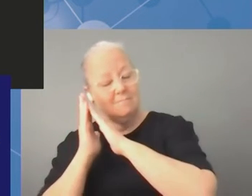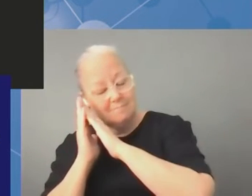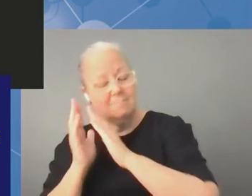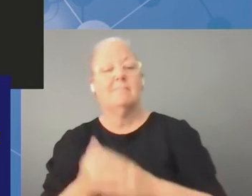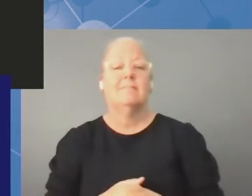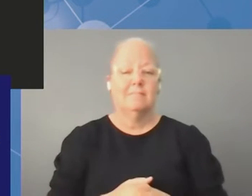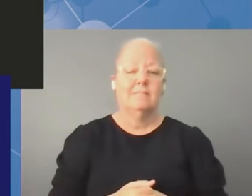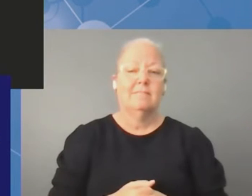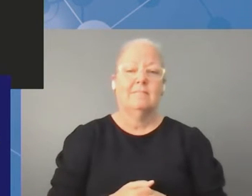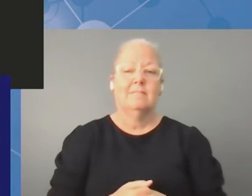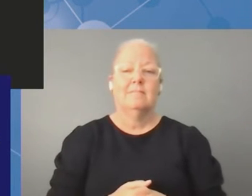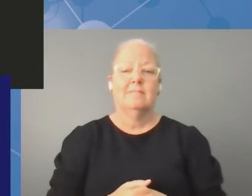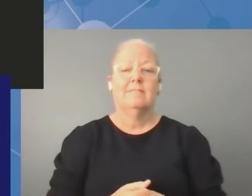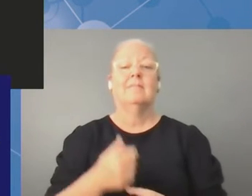abierto.